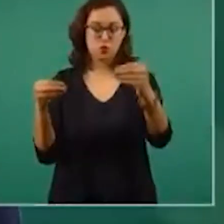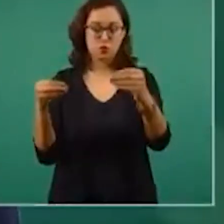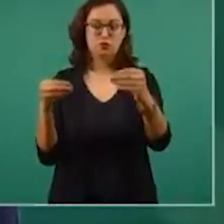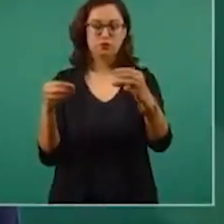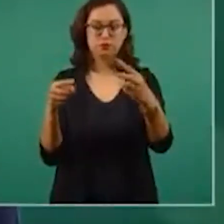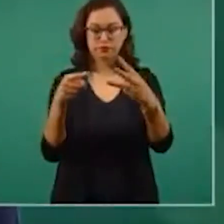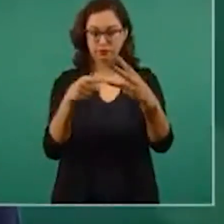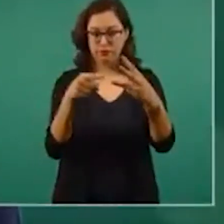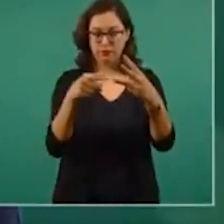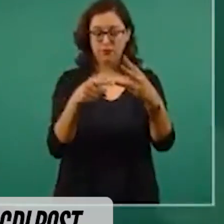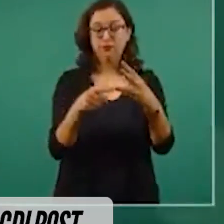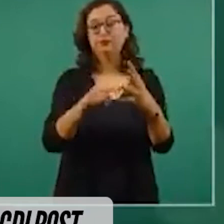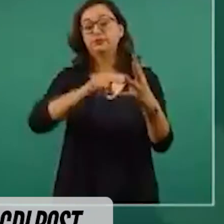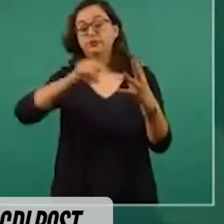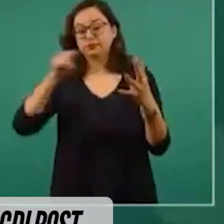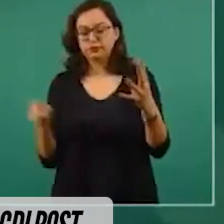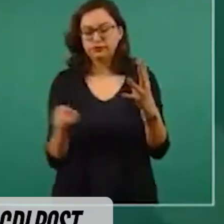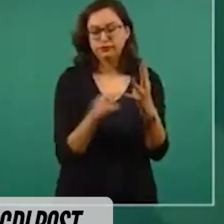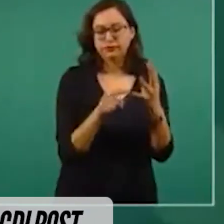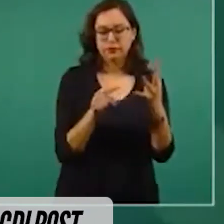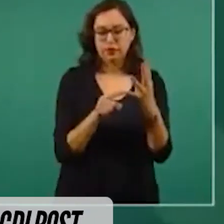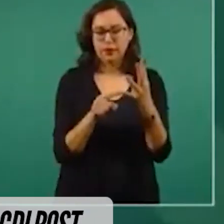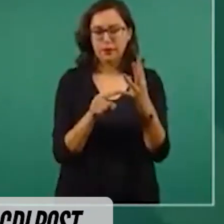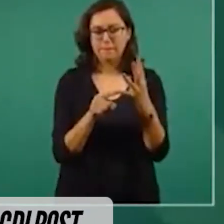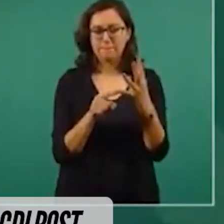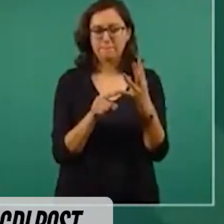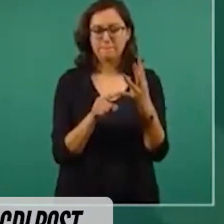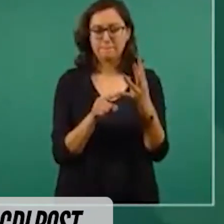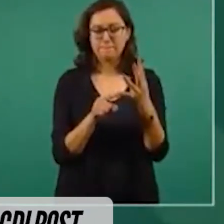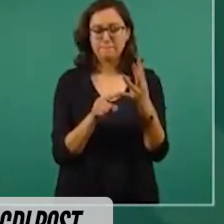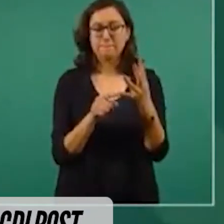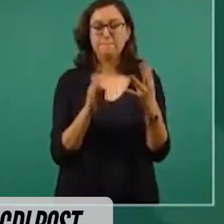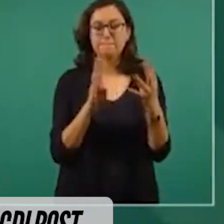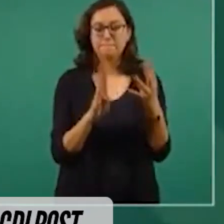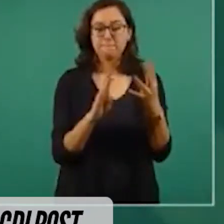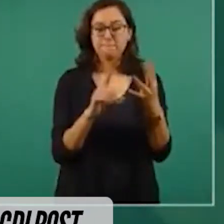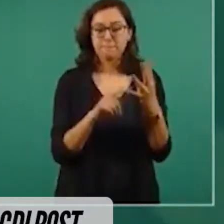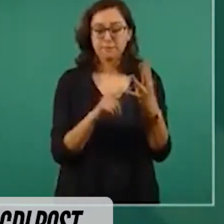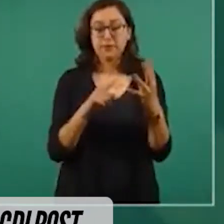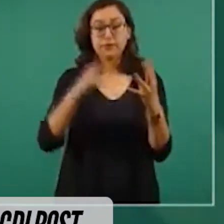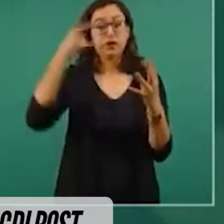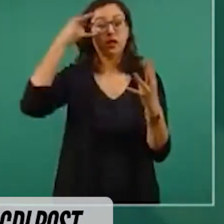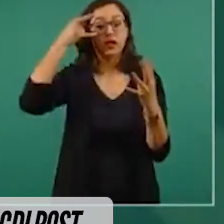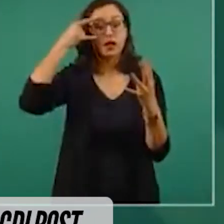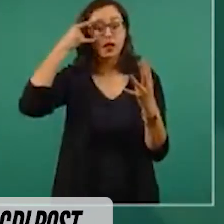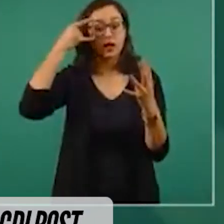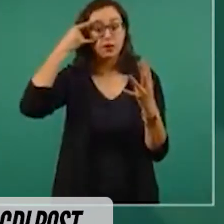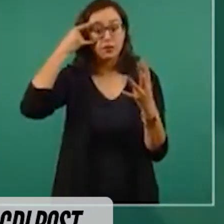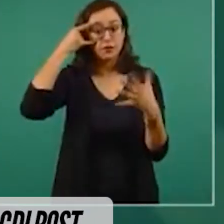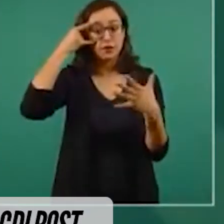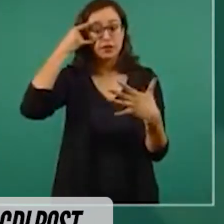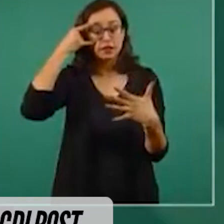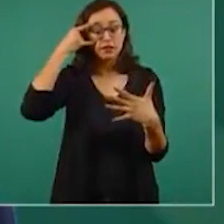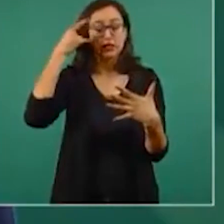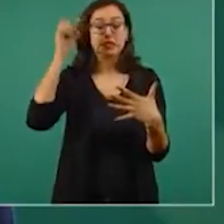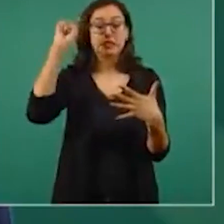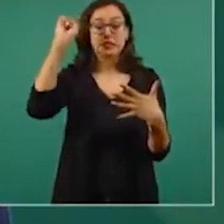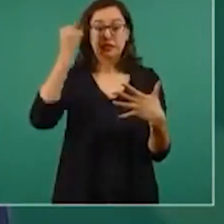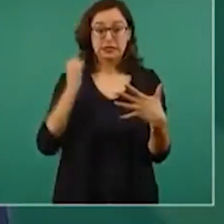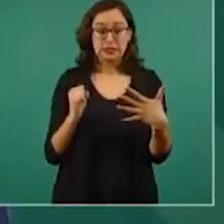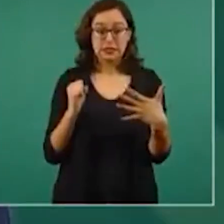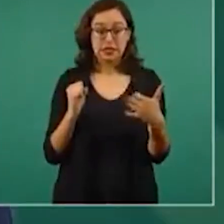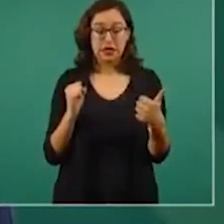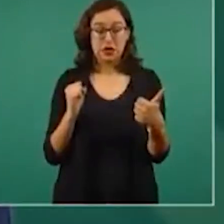menor intensidad, pero ya con cierto incremento, Baja California, Campeche, Sinaloa y